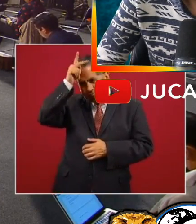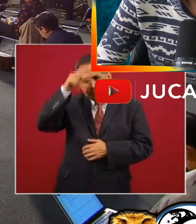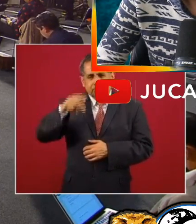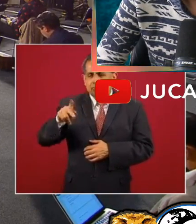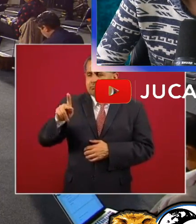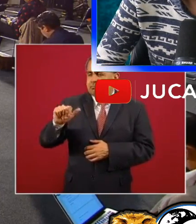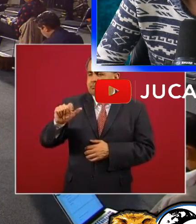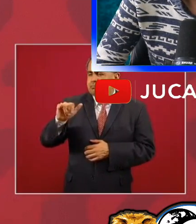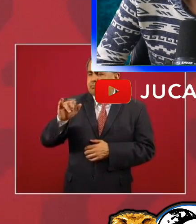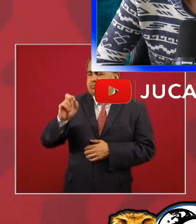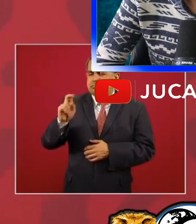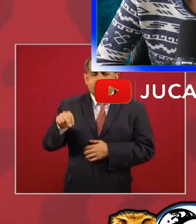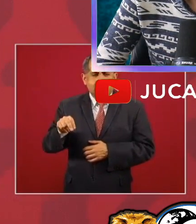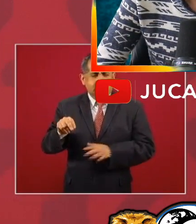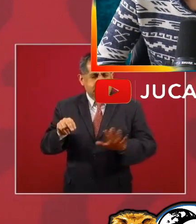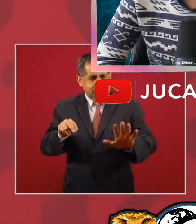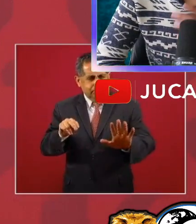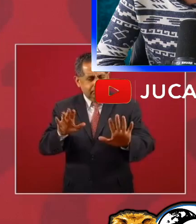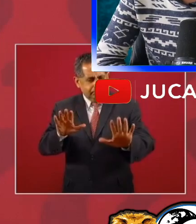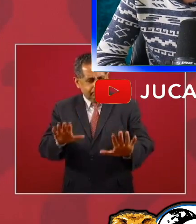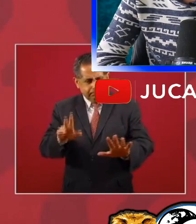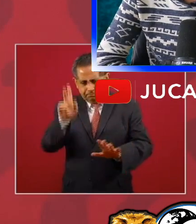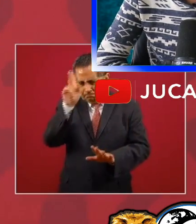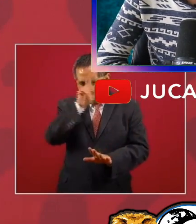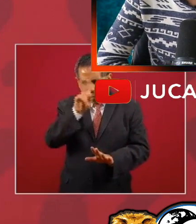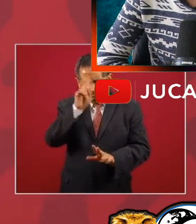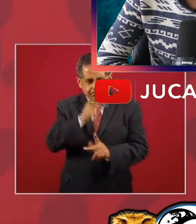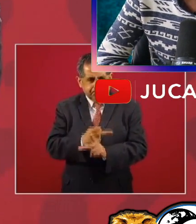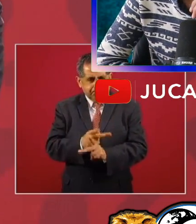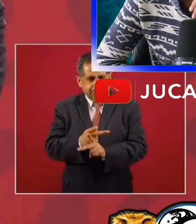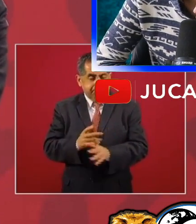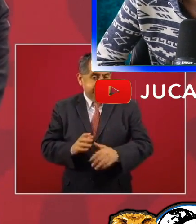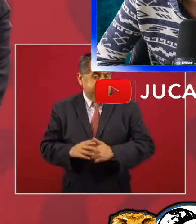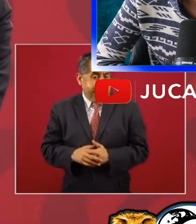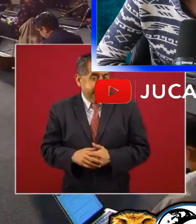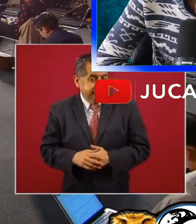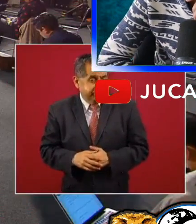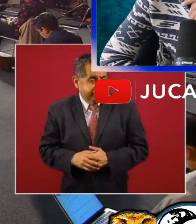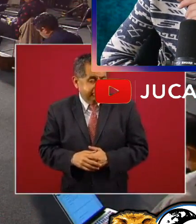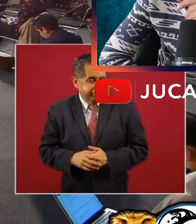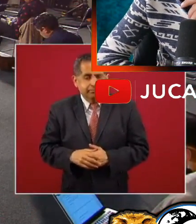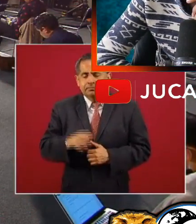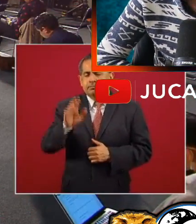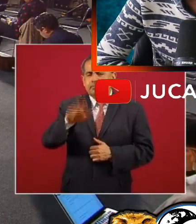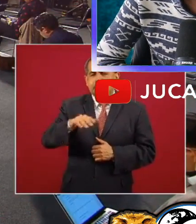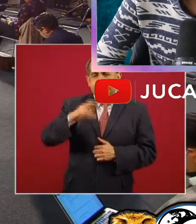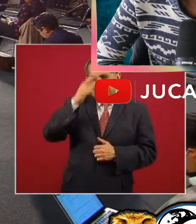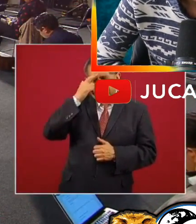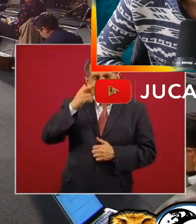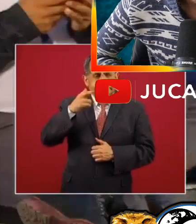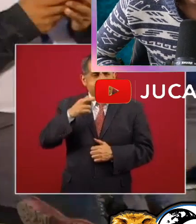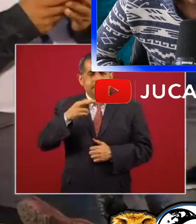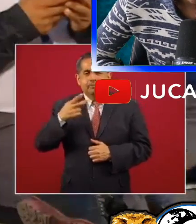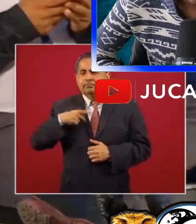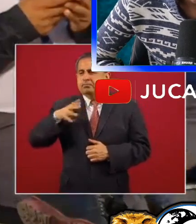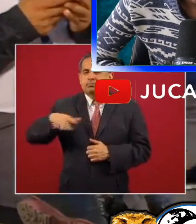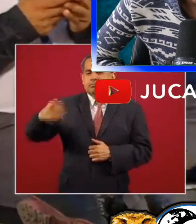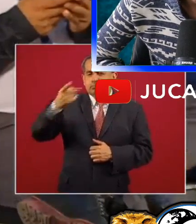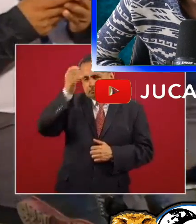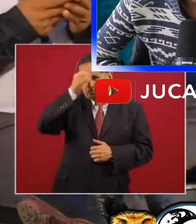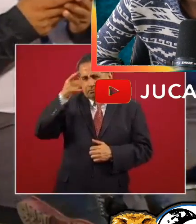serenidad y paciencia. Pues sí, porque el pueblo está pidiendo una opinión de usted, señor presidente. Sí,